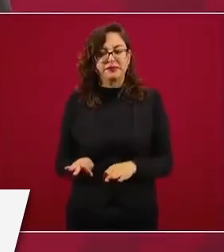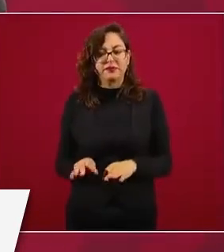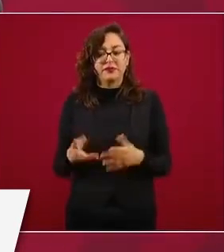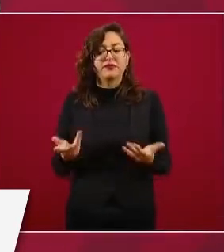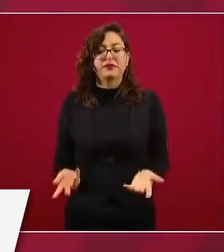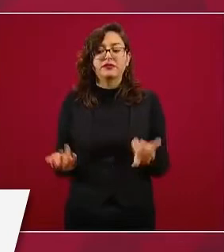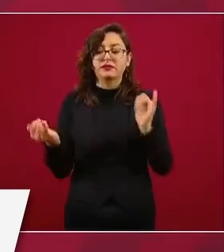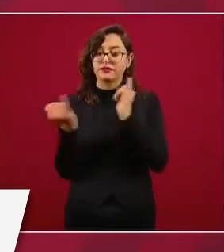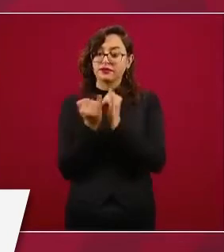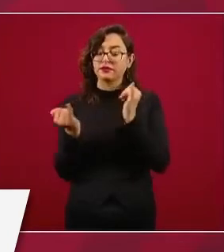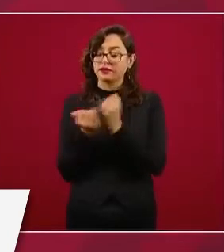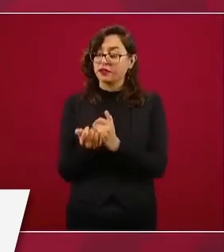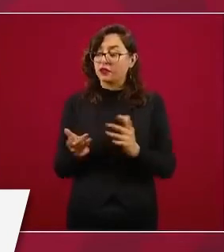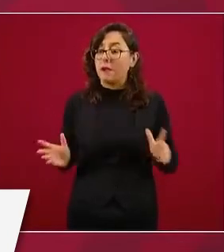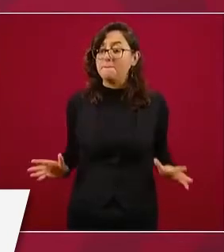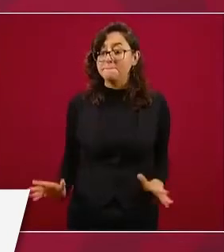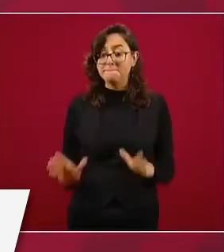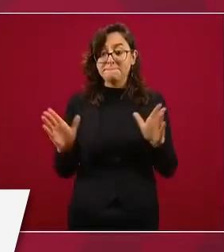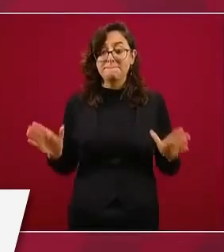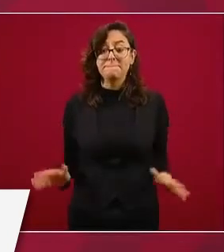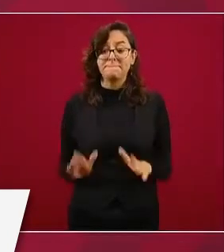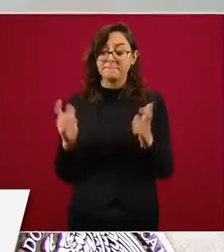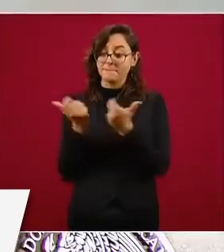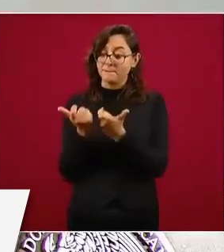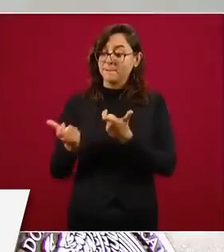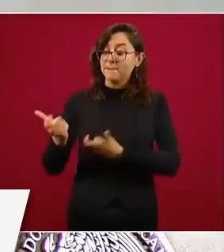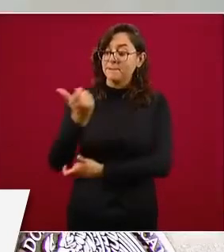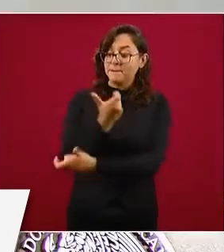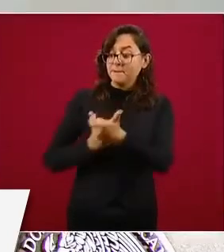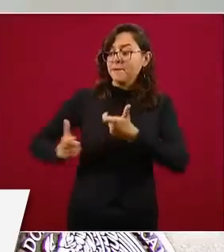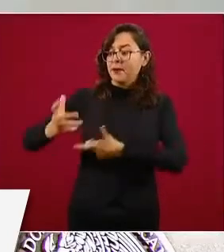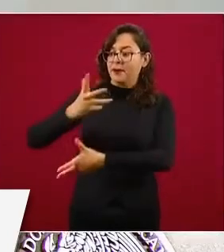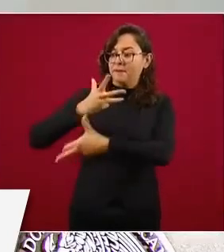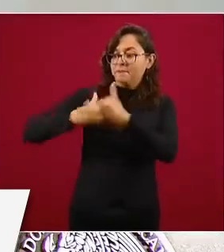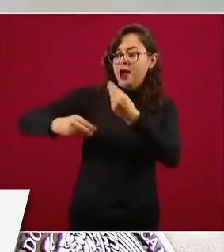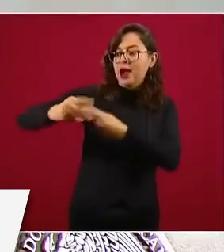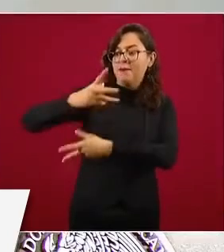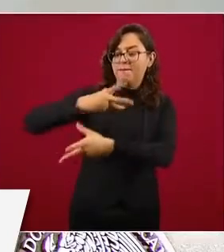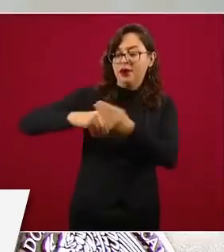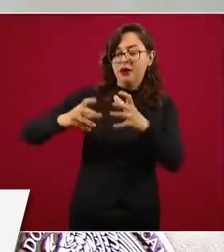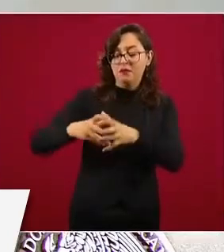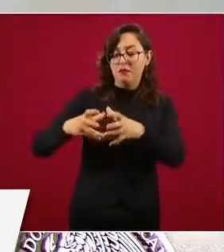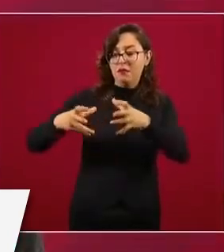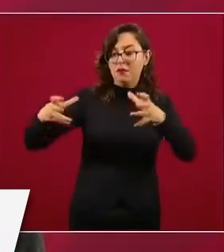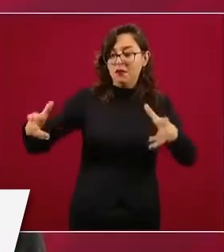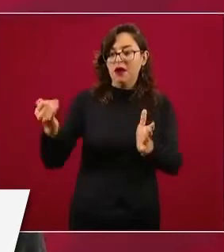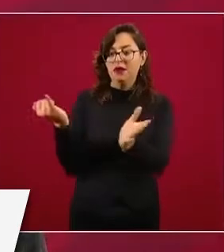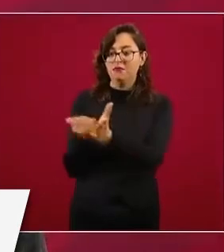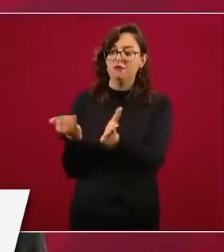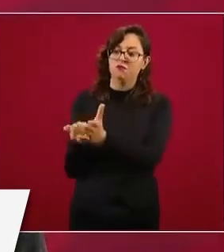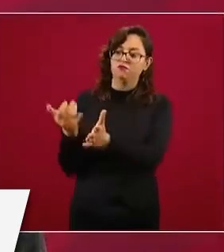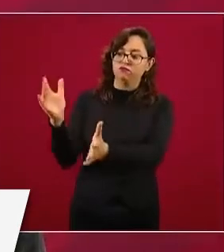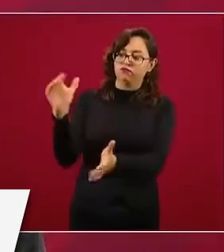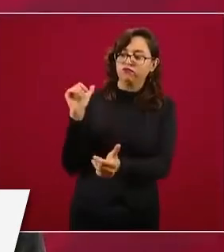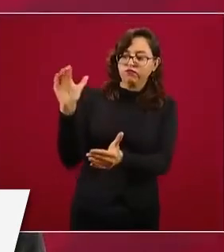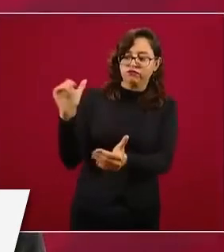se reactive la economía para que haya más crecimiento, más recaudación,